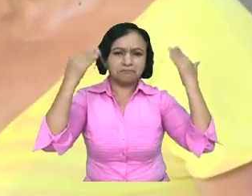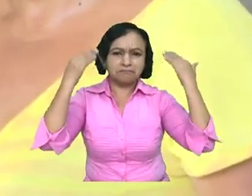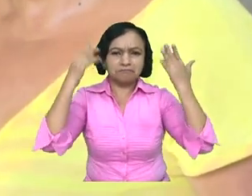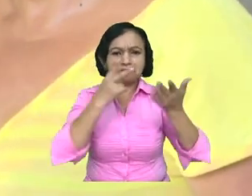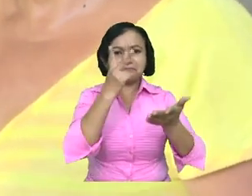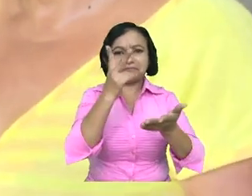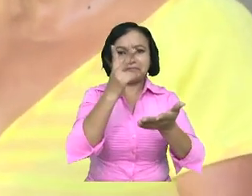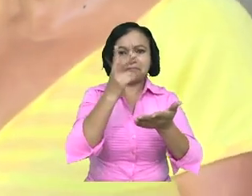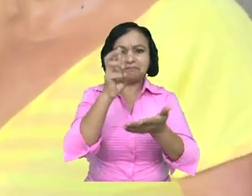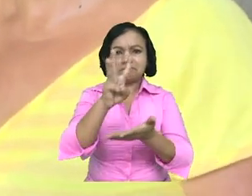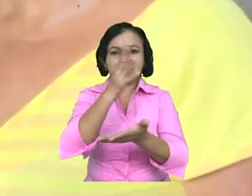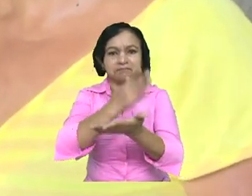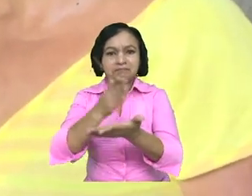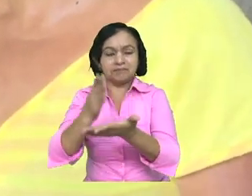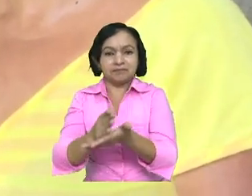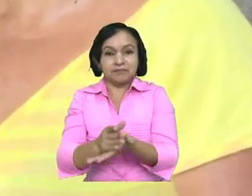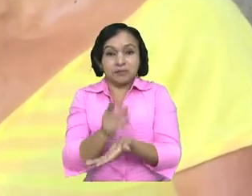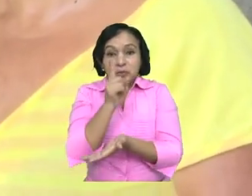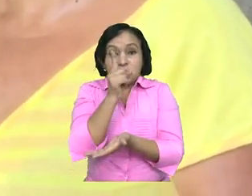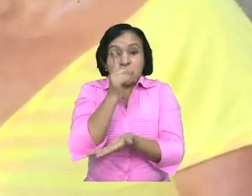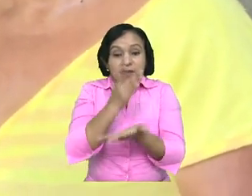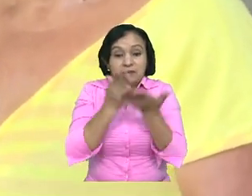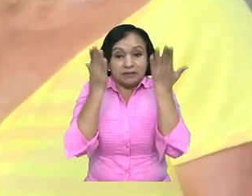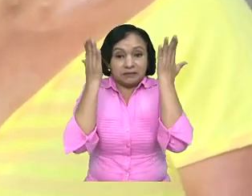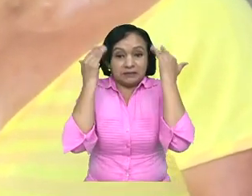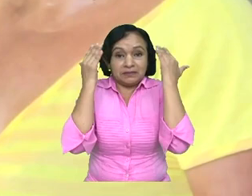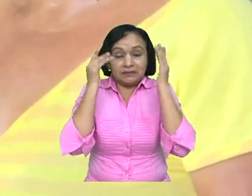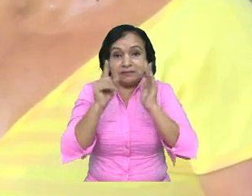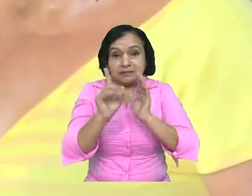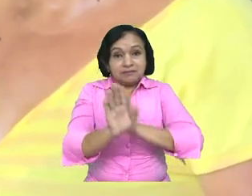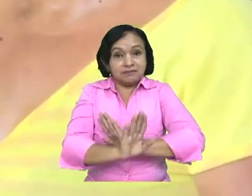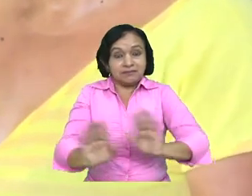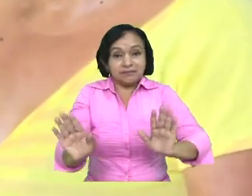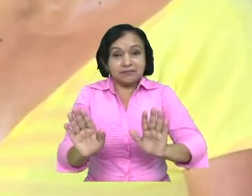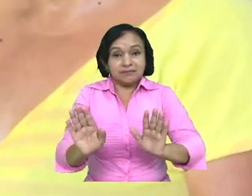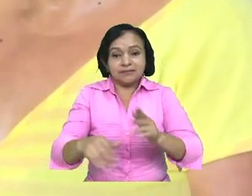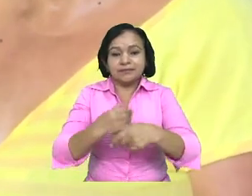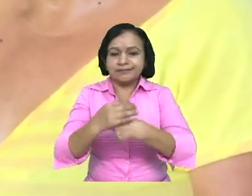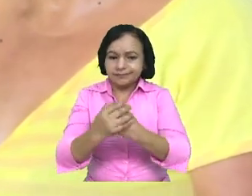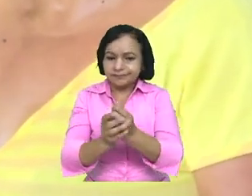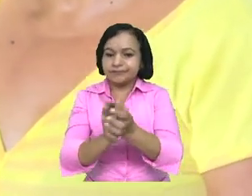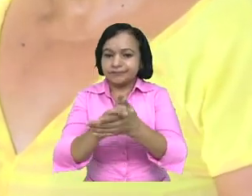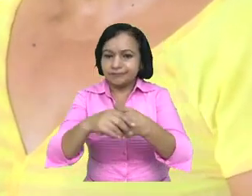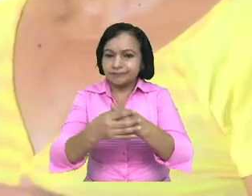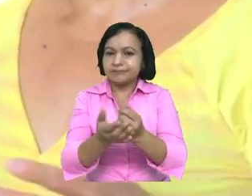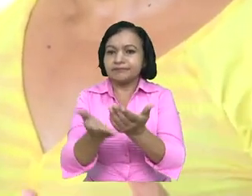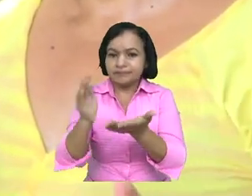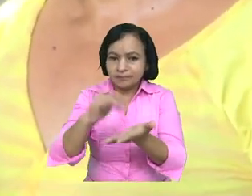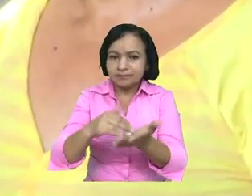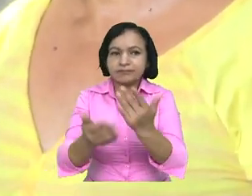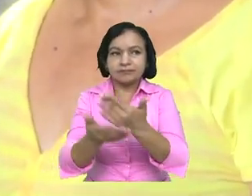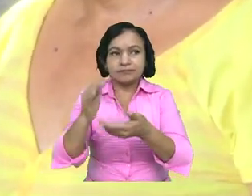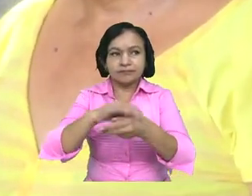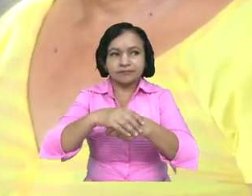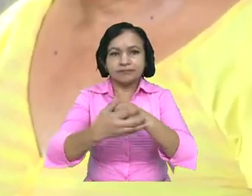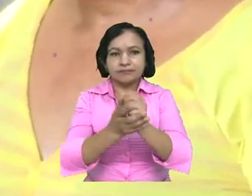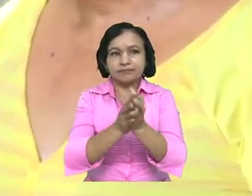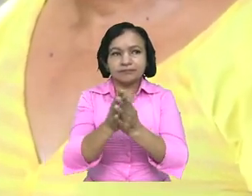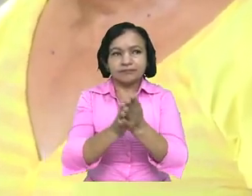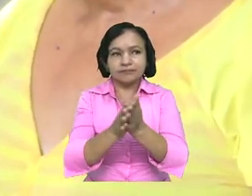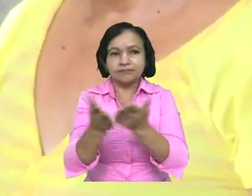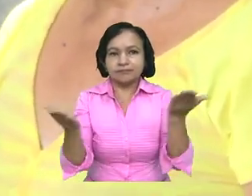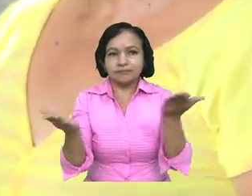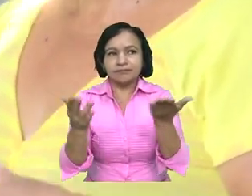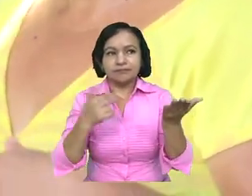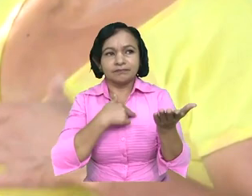veces al día, y antes con costo lo bañaba una vez al día, ¿verdad? Y estarse lavando las manos a cada momento. Antes solo nos daban 2 horas de